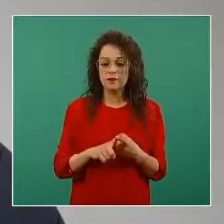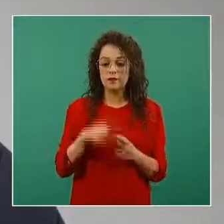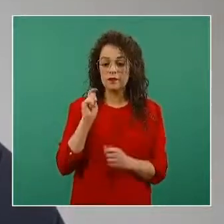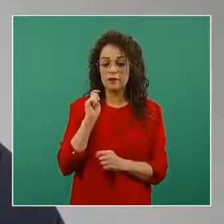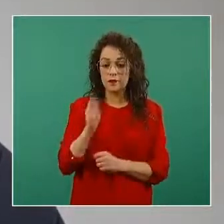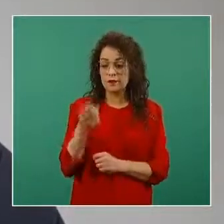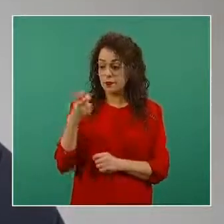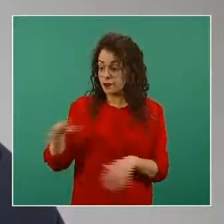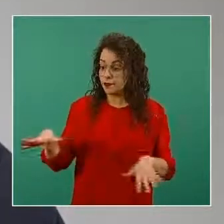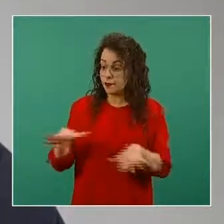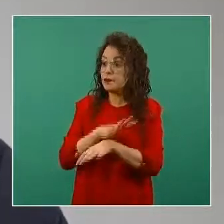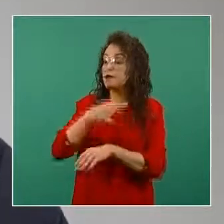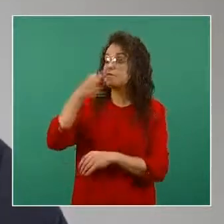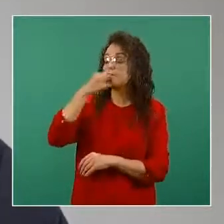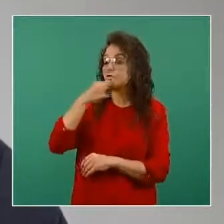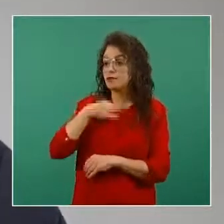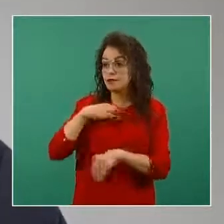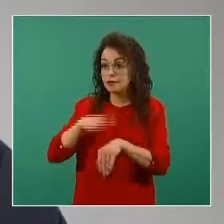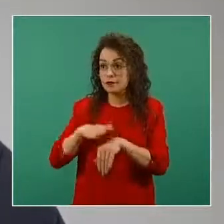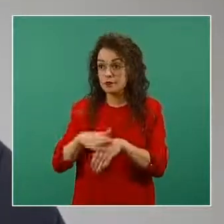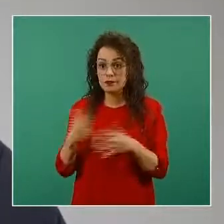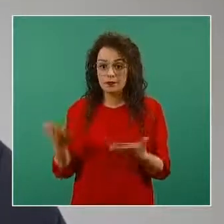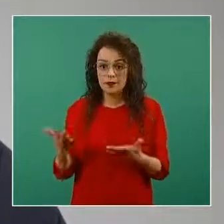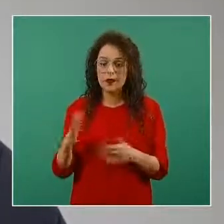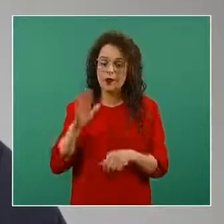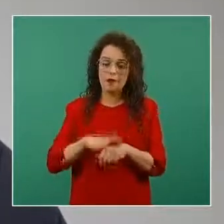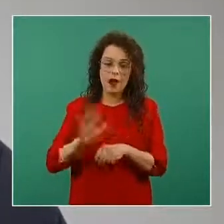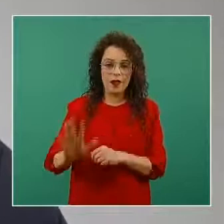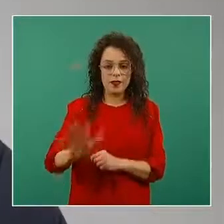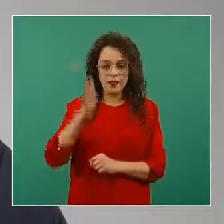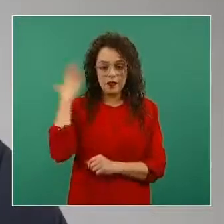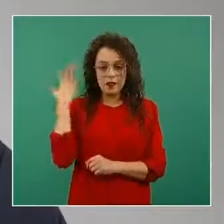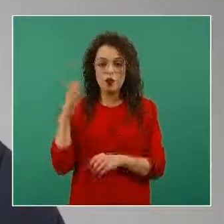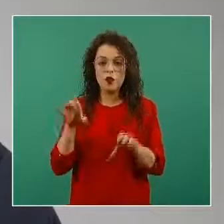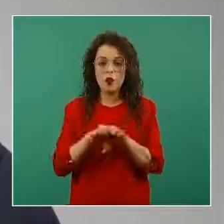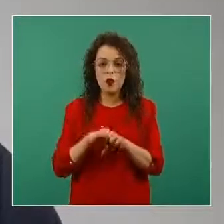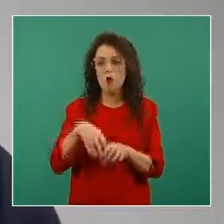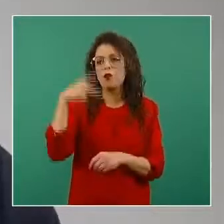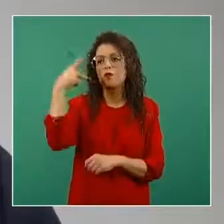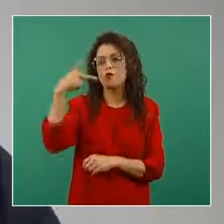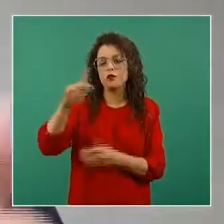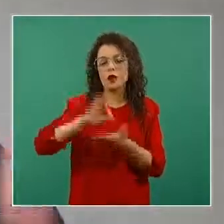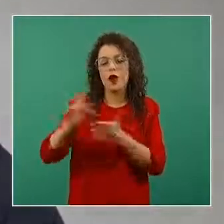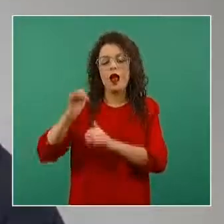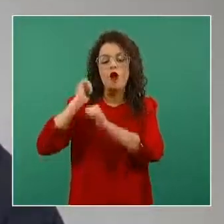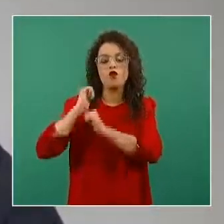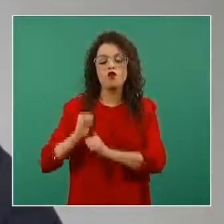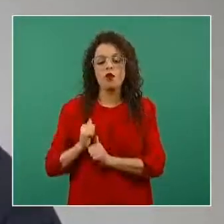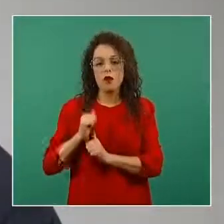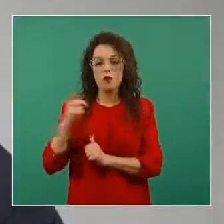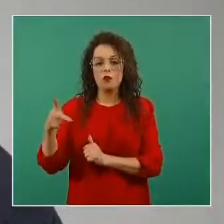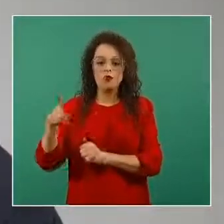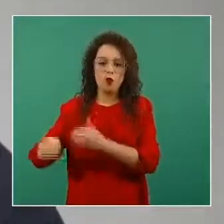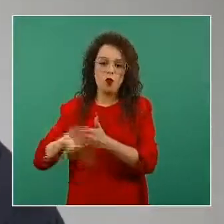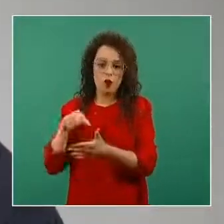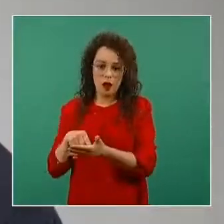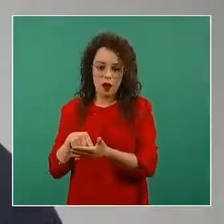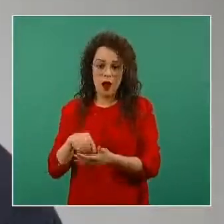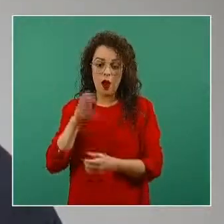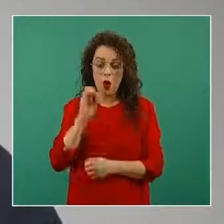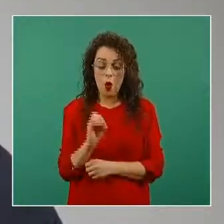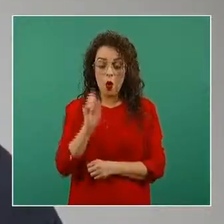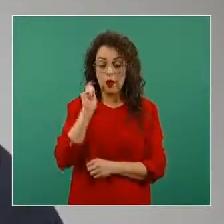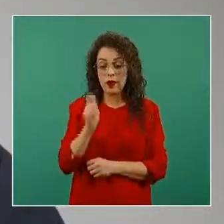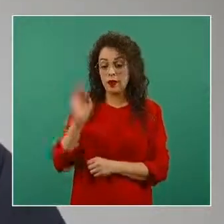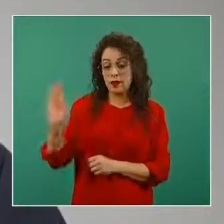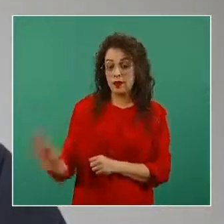de ese cambio a la población sea mucho más rápida a través de su autoridad local, y que si uno desde el nivel federal, por ejemplo en